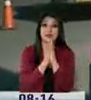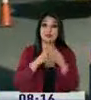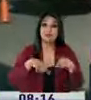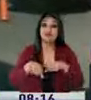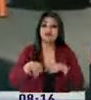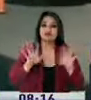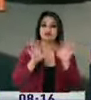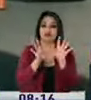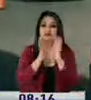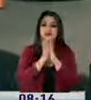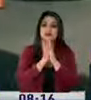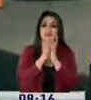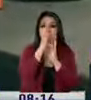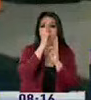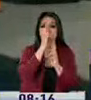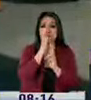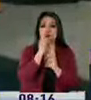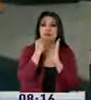movilidad,